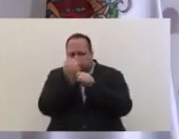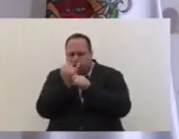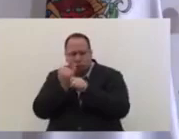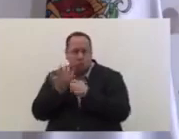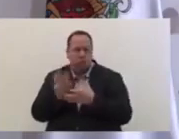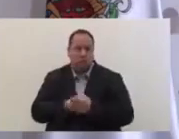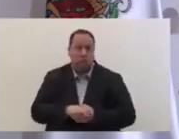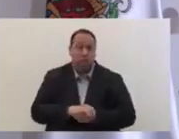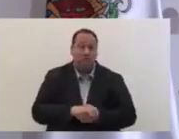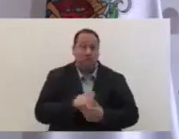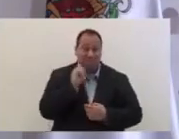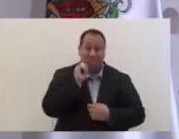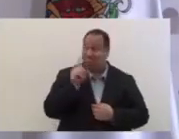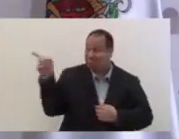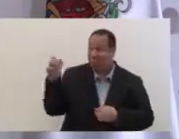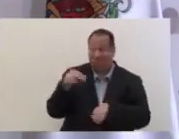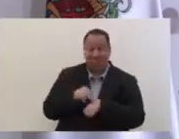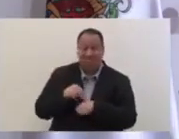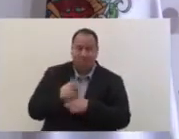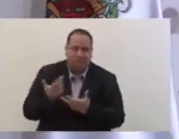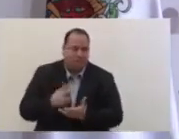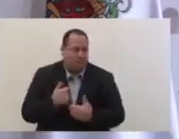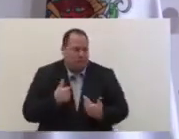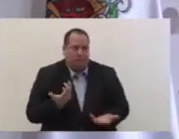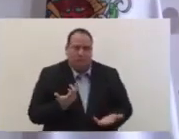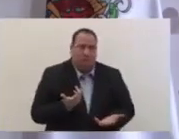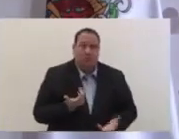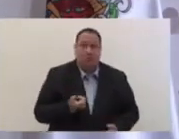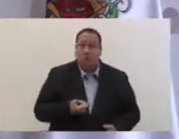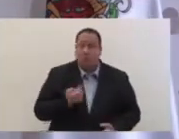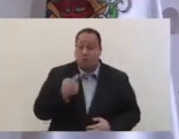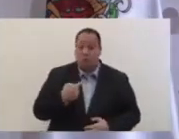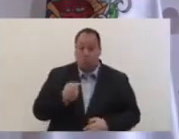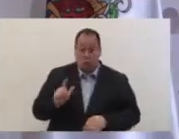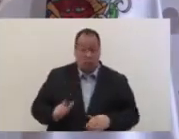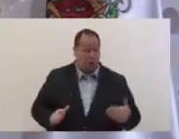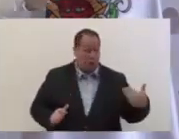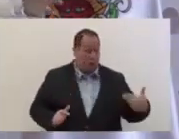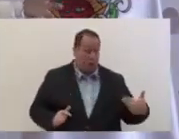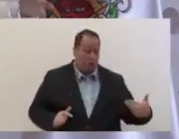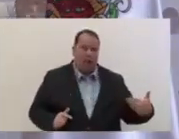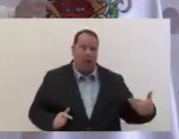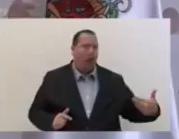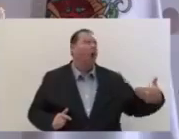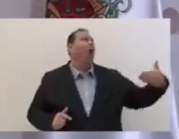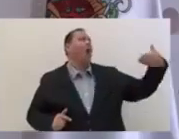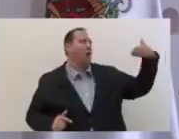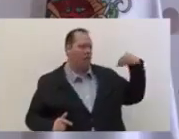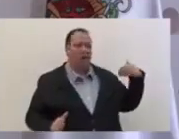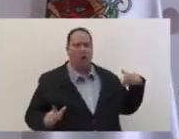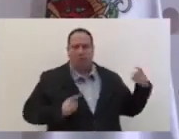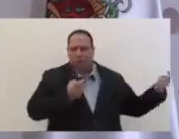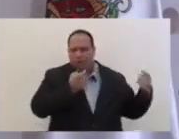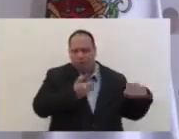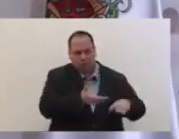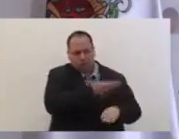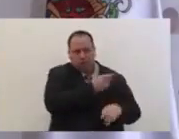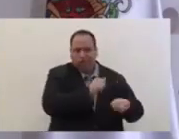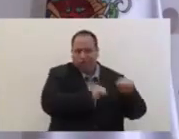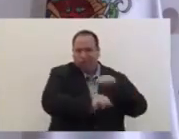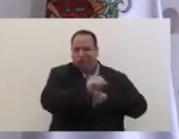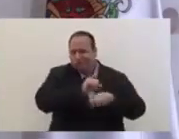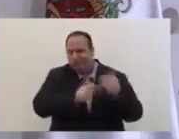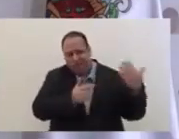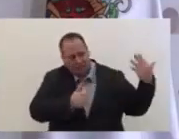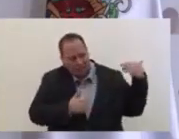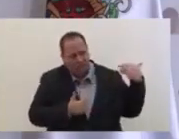investigaciones, que como bien comenta el doctor, no son únicamente la administración anterior, sino de administraciones previas, y que